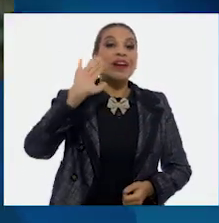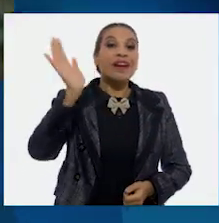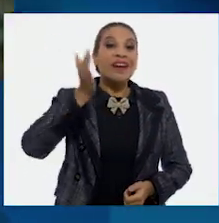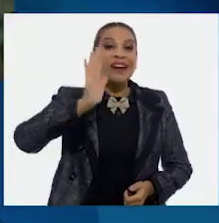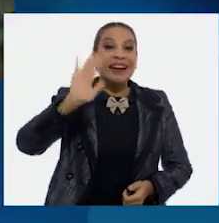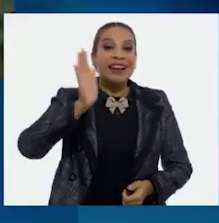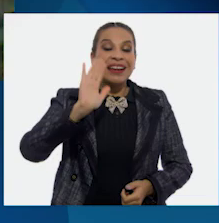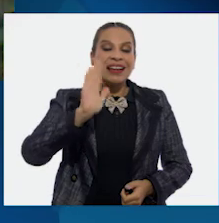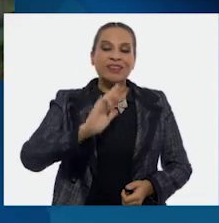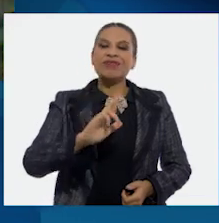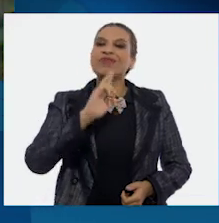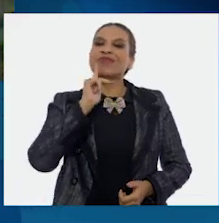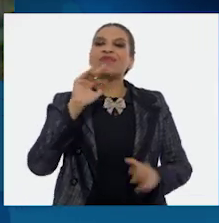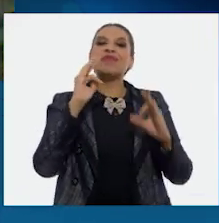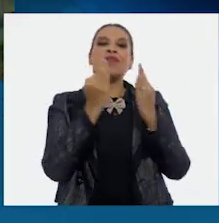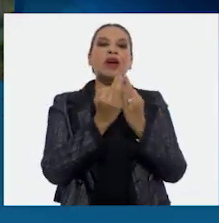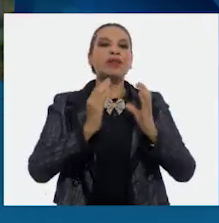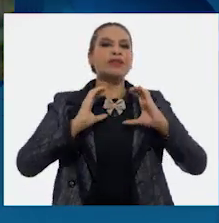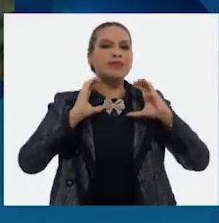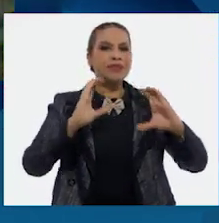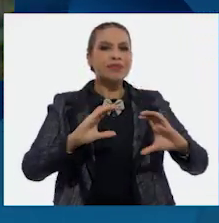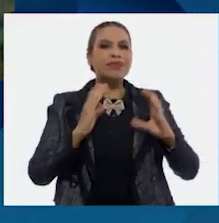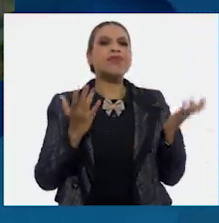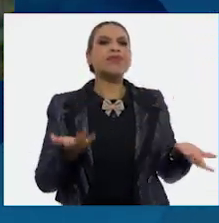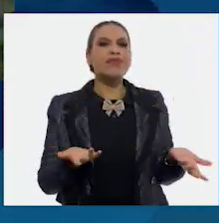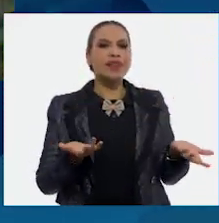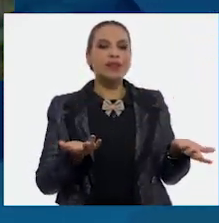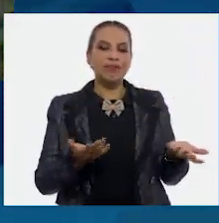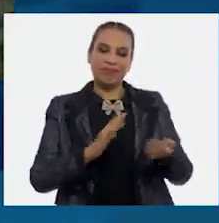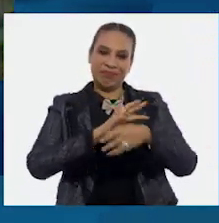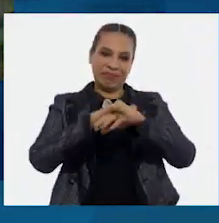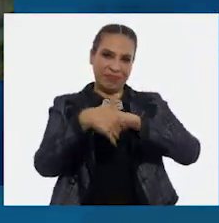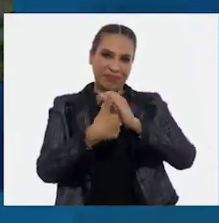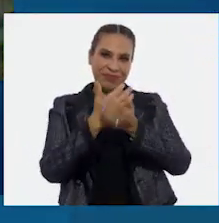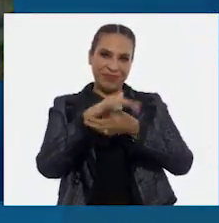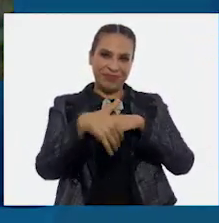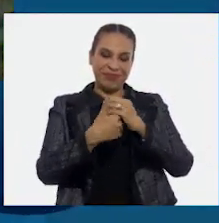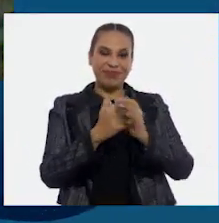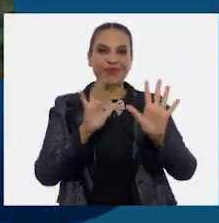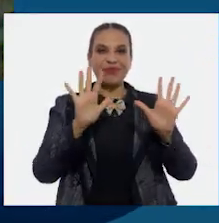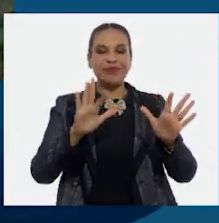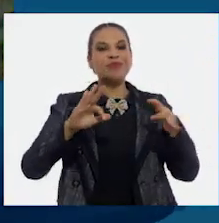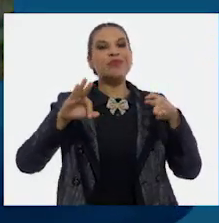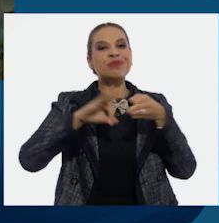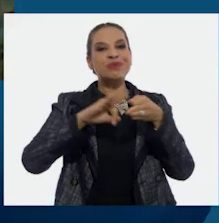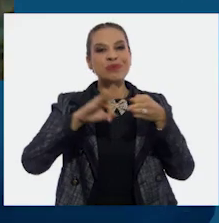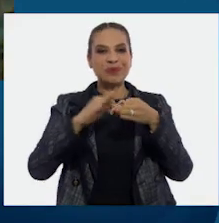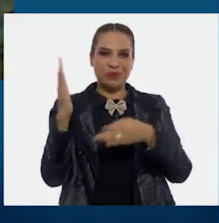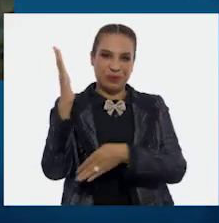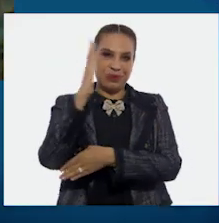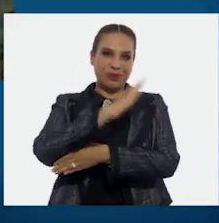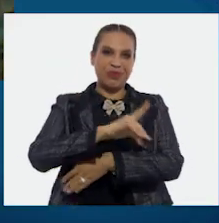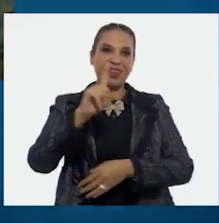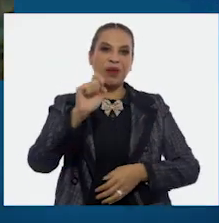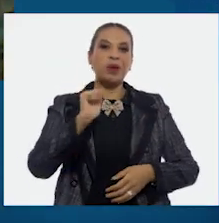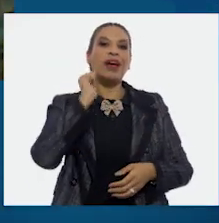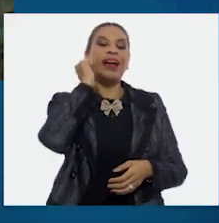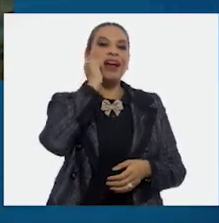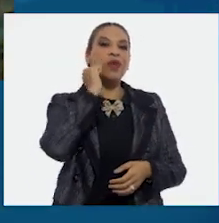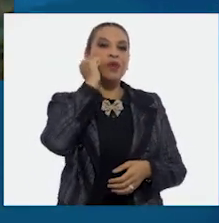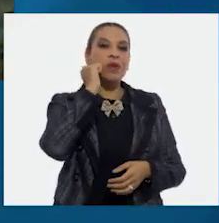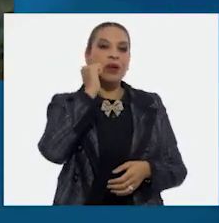¡Hola! La mejor forma de cuidarnos es lavarnos las manos frecuentemente con agua y